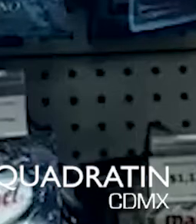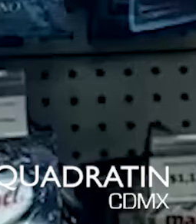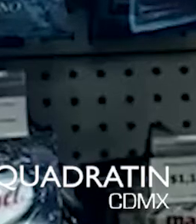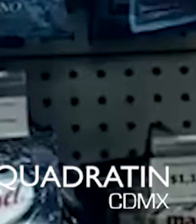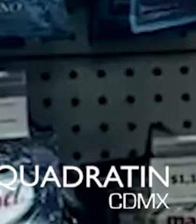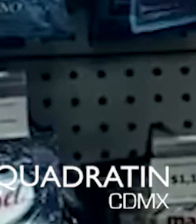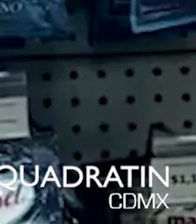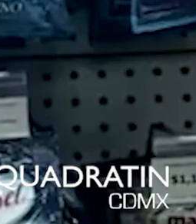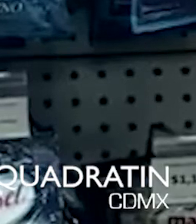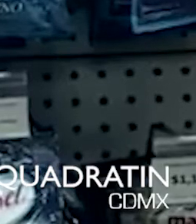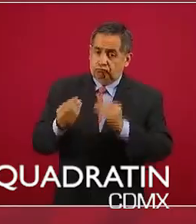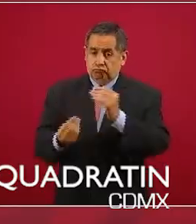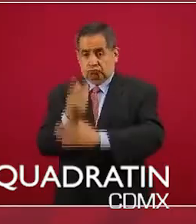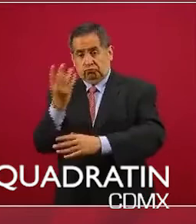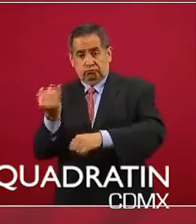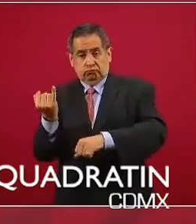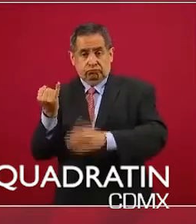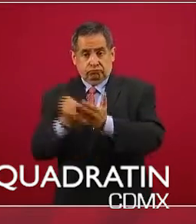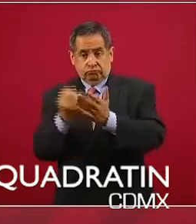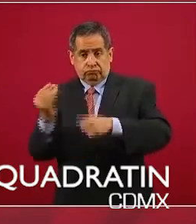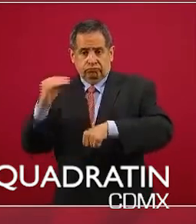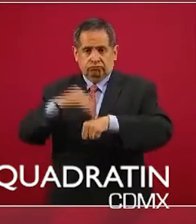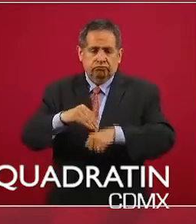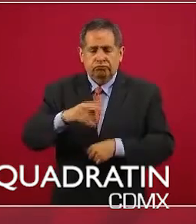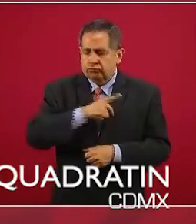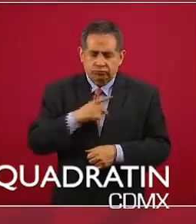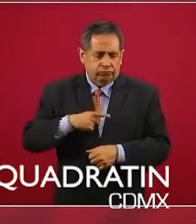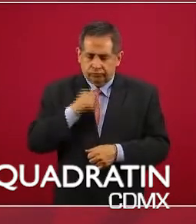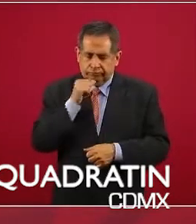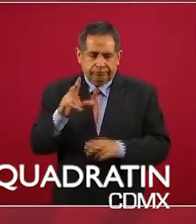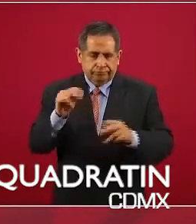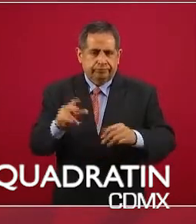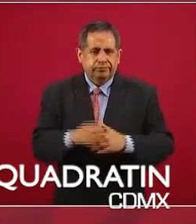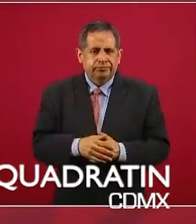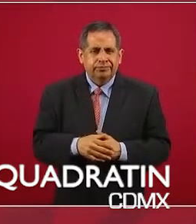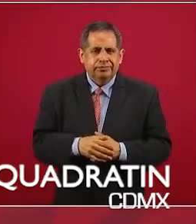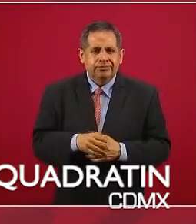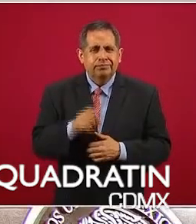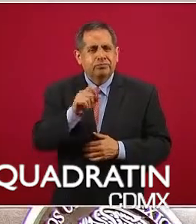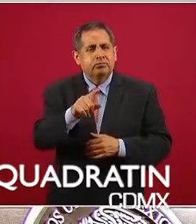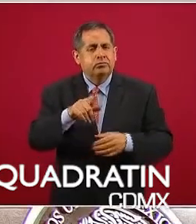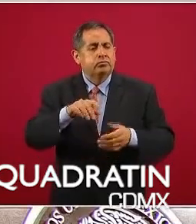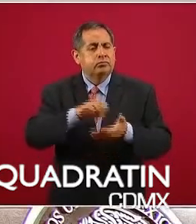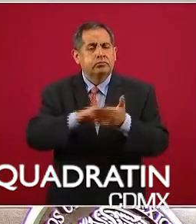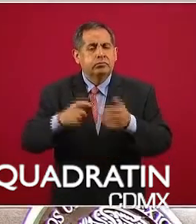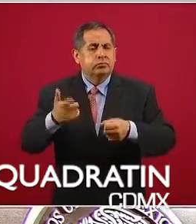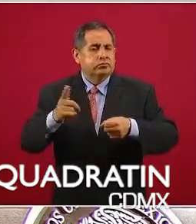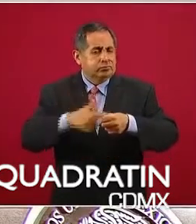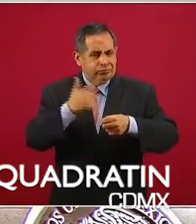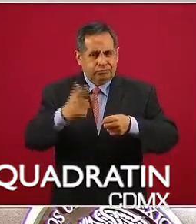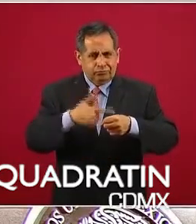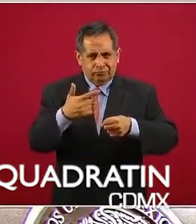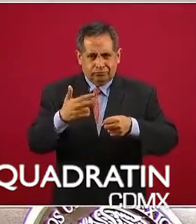más recursos para combatir los estragos en la salud de los ciudadanos no es efectiva. Y en el caso de los refrescos y de